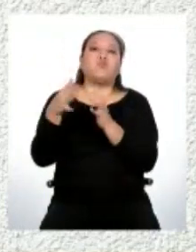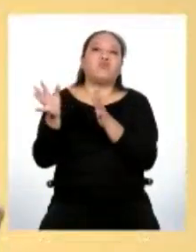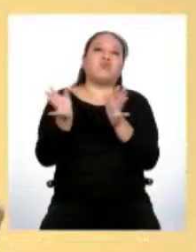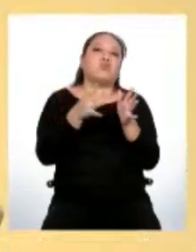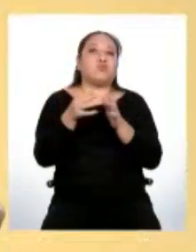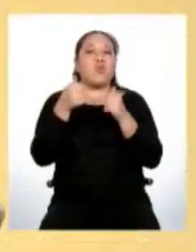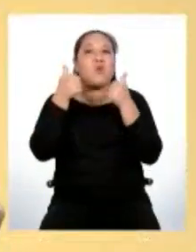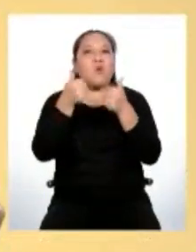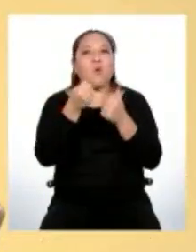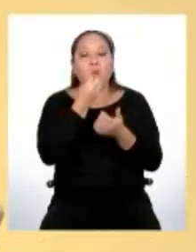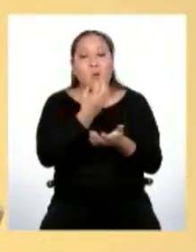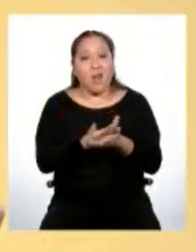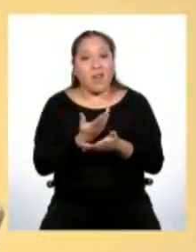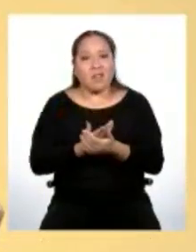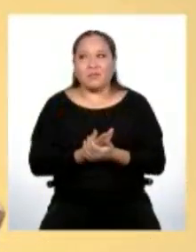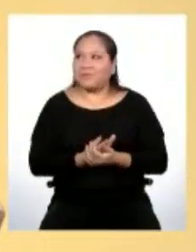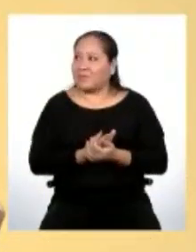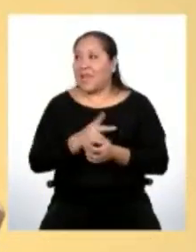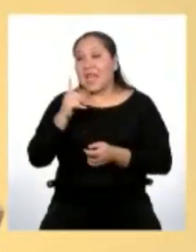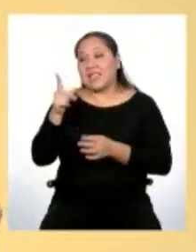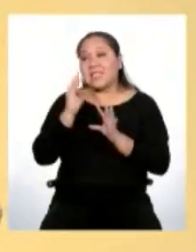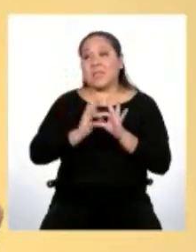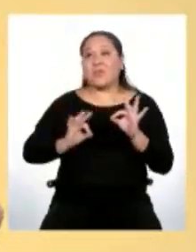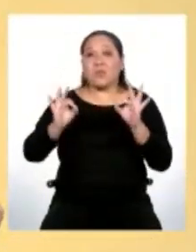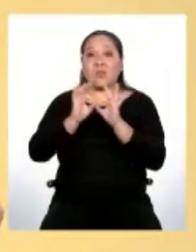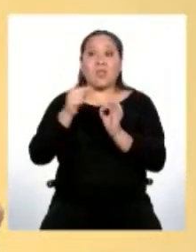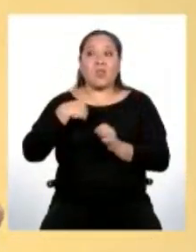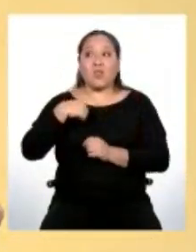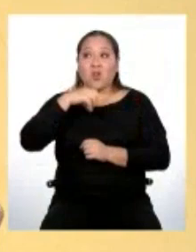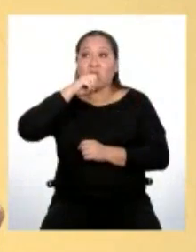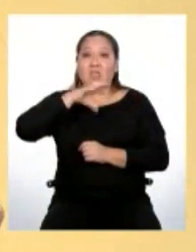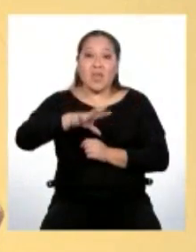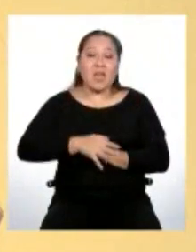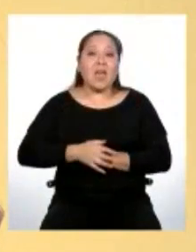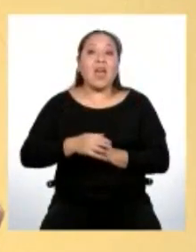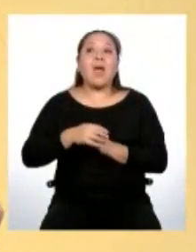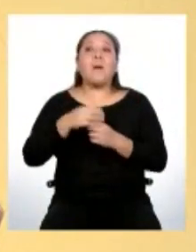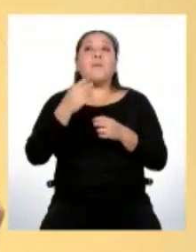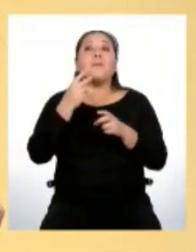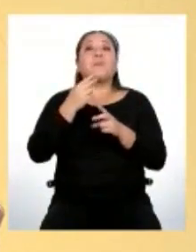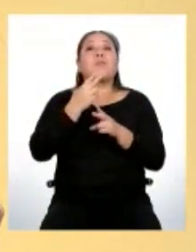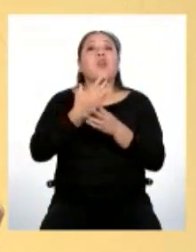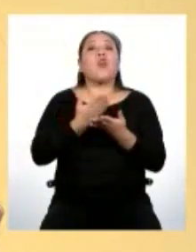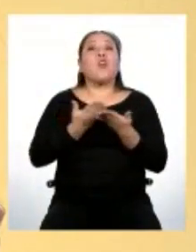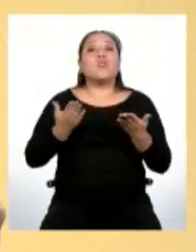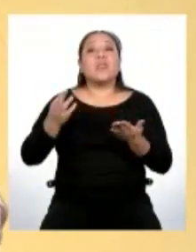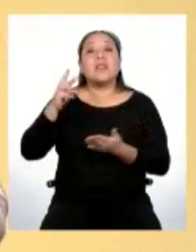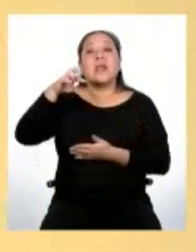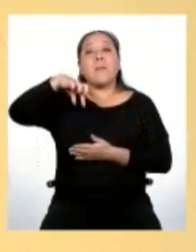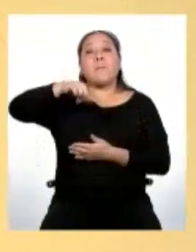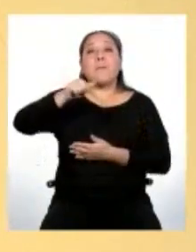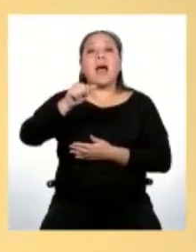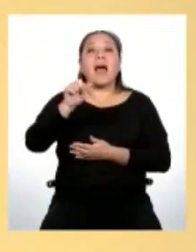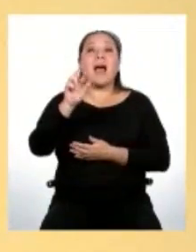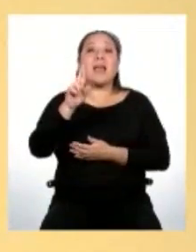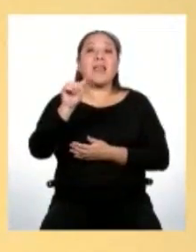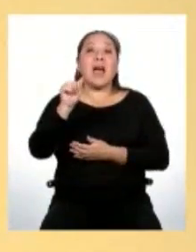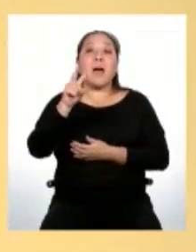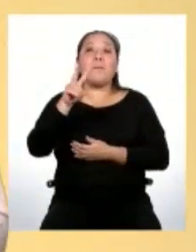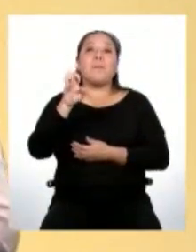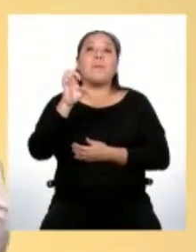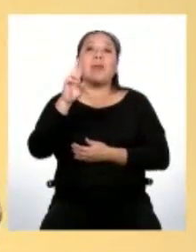bueno. Es un buen punto para recordar lo que dije de los recursos paraverbales. Y a eso me refería cuando hablaba de la modulación de la